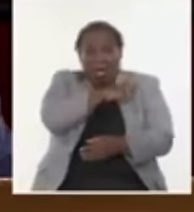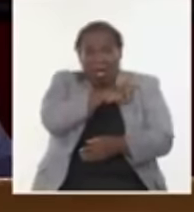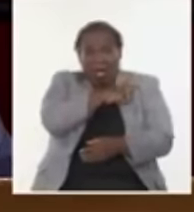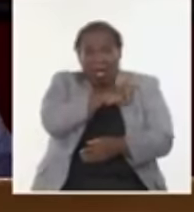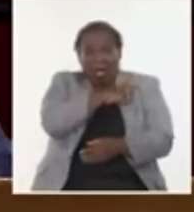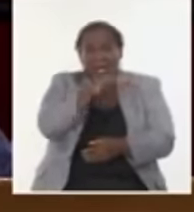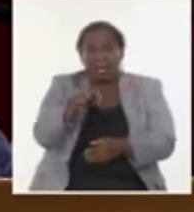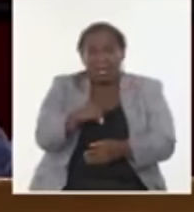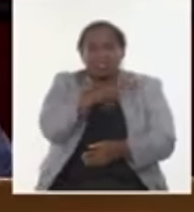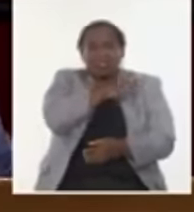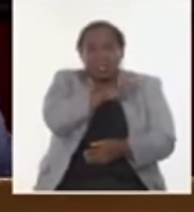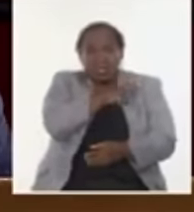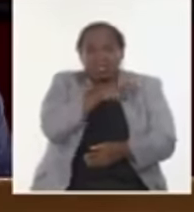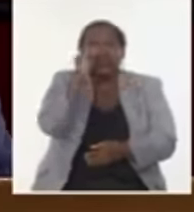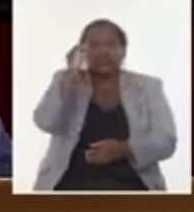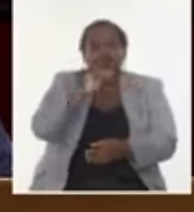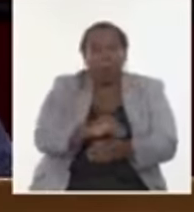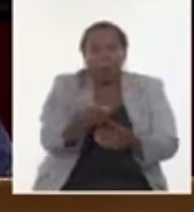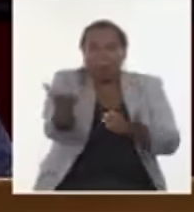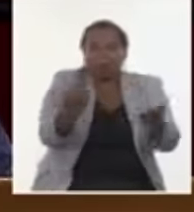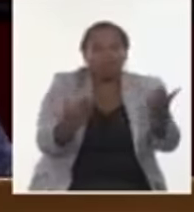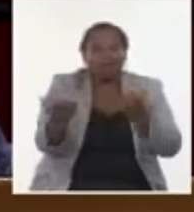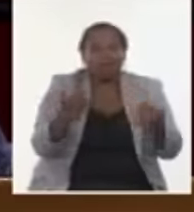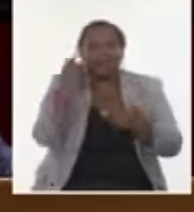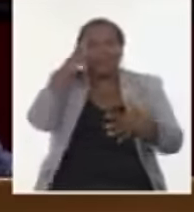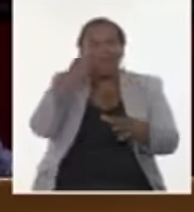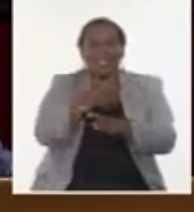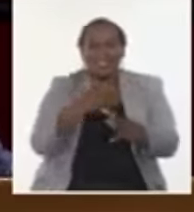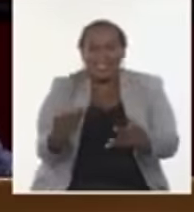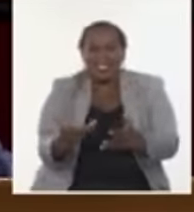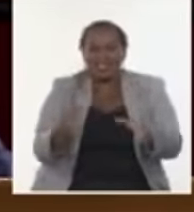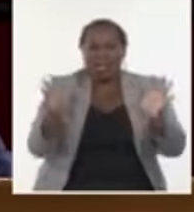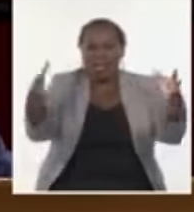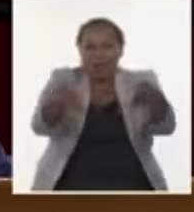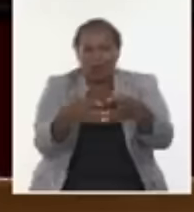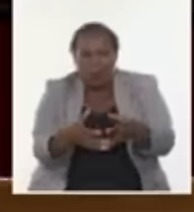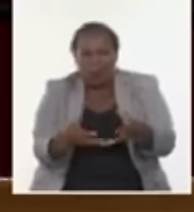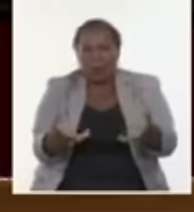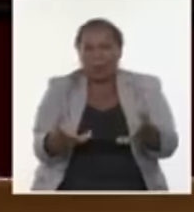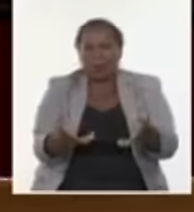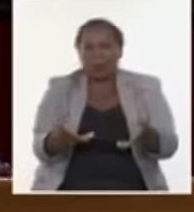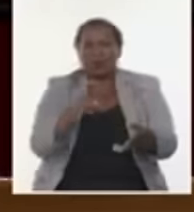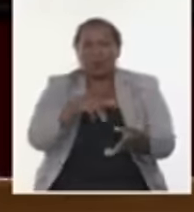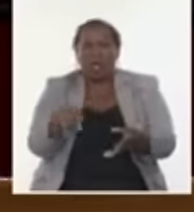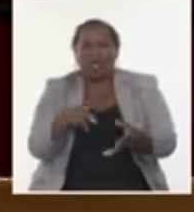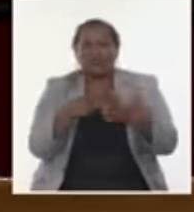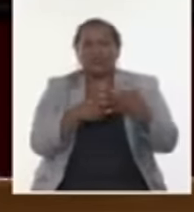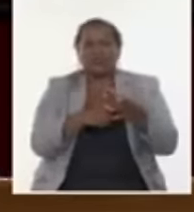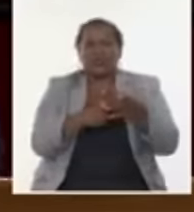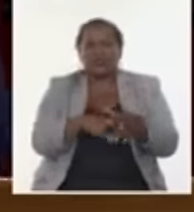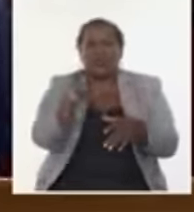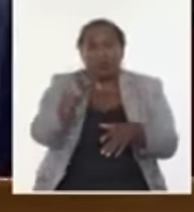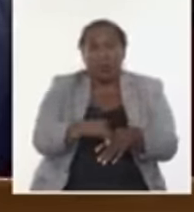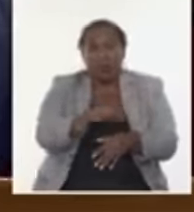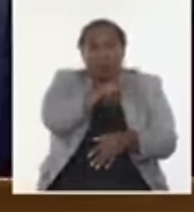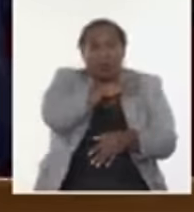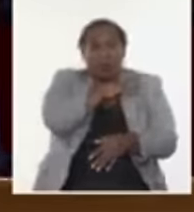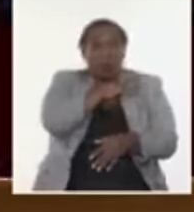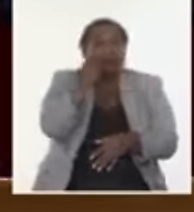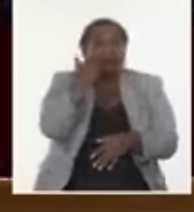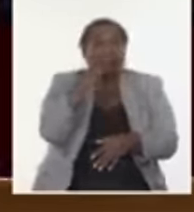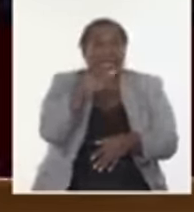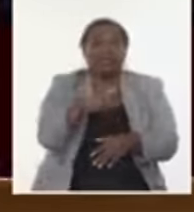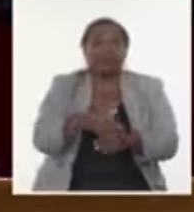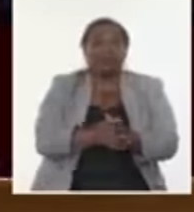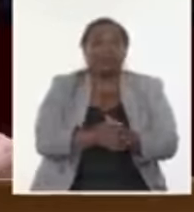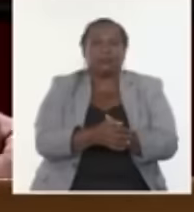cuadro supo sumar al colectivo, a esa inteligencia en la búsqueda de soluciones. Entonces, hoy los cuadros jugamos un papel vital y